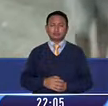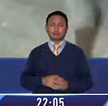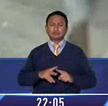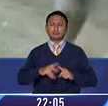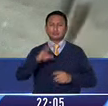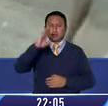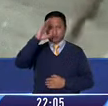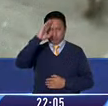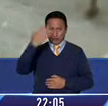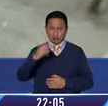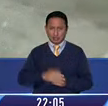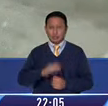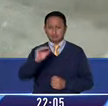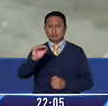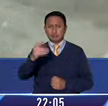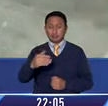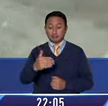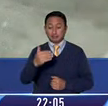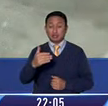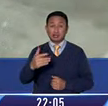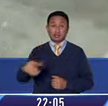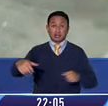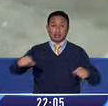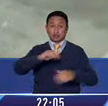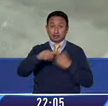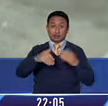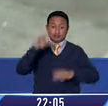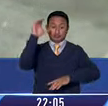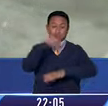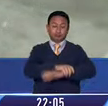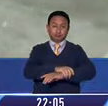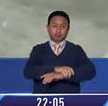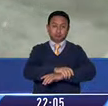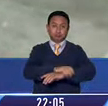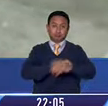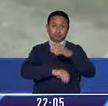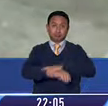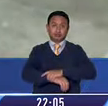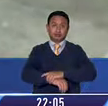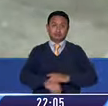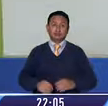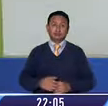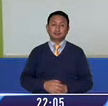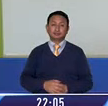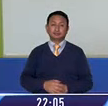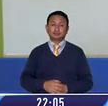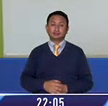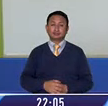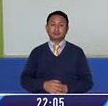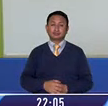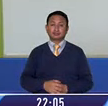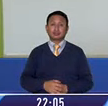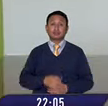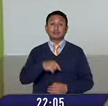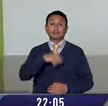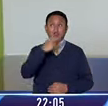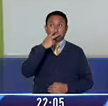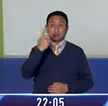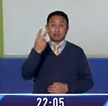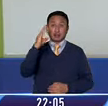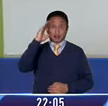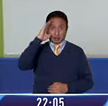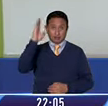fue alertada y los capturaron. Con todo y moto, fueron puestos a órdenes de las autoridades competentes. Los mismos que al observar la presencia